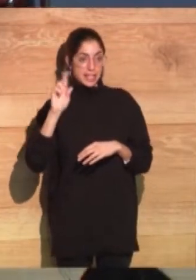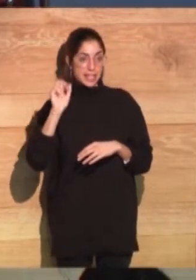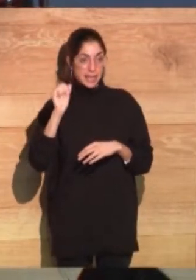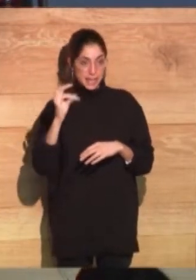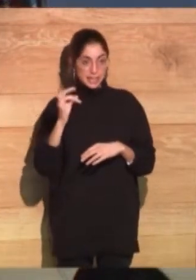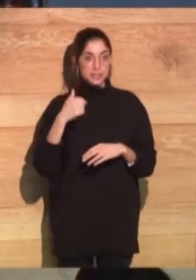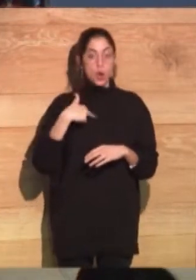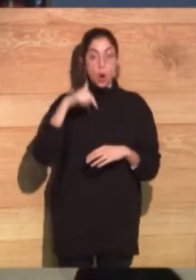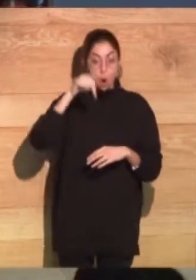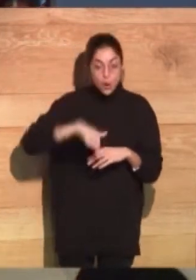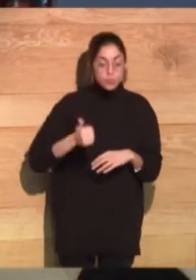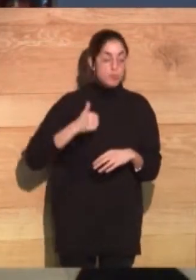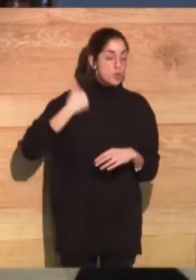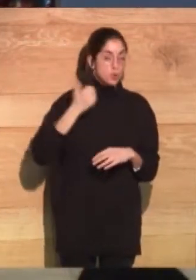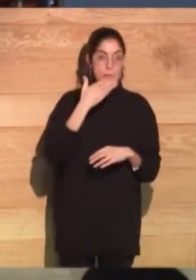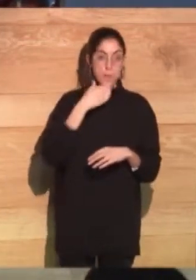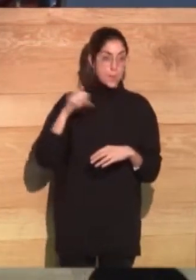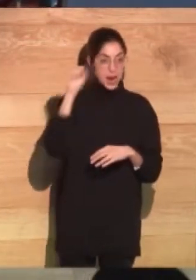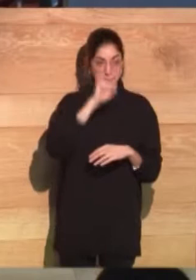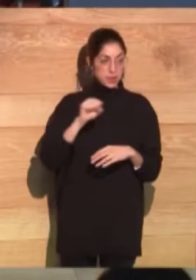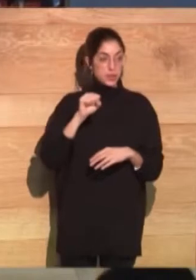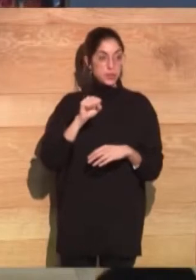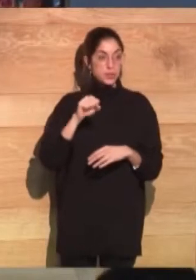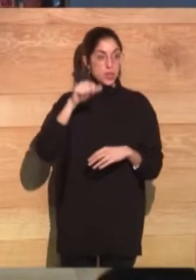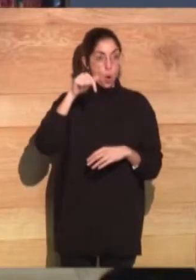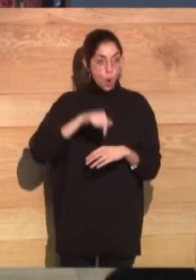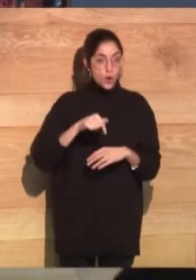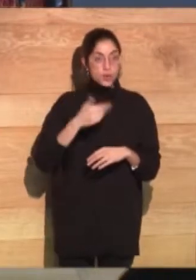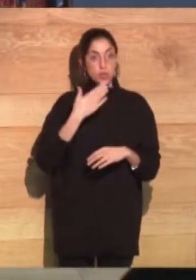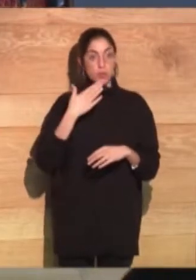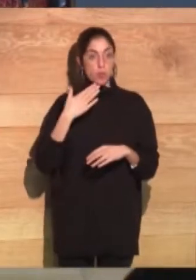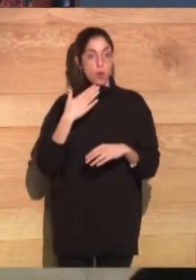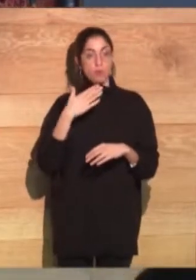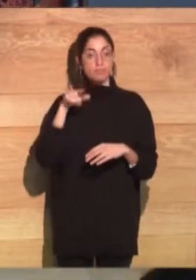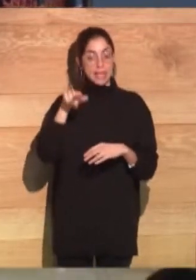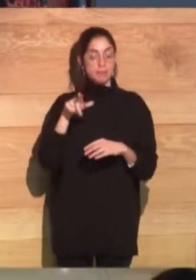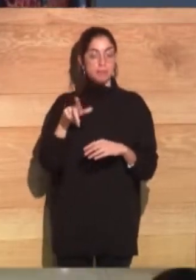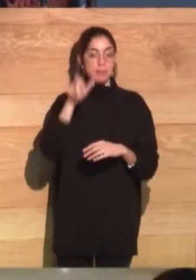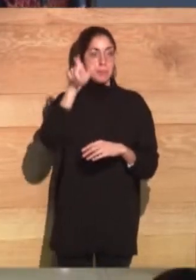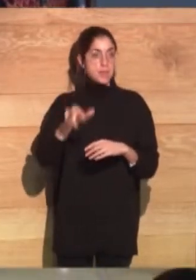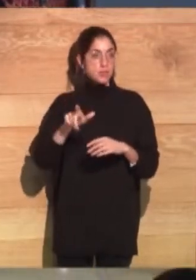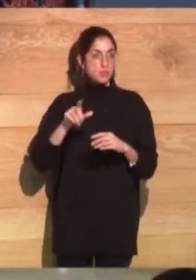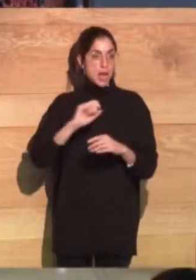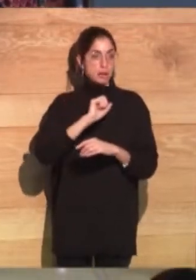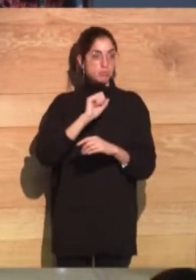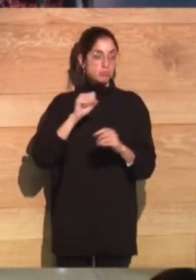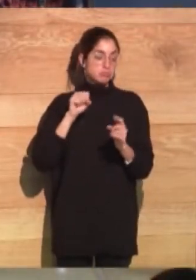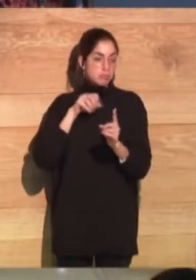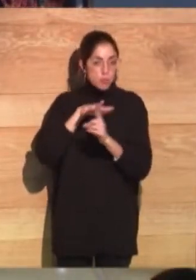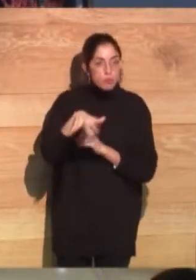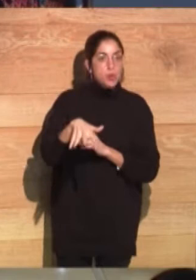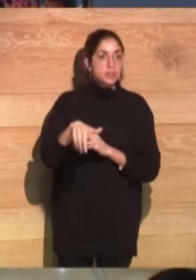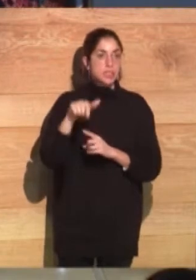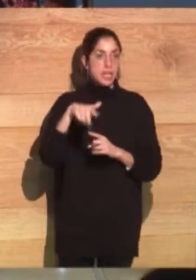una oportunidad extraordinaria estar con una auténtica influencer, una de las mujeres que ha influido como